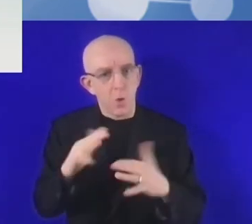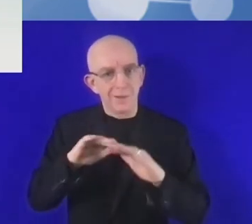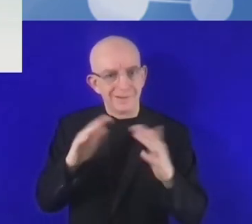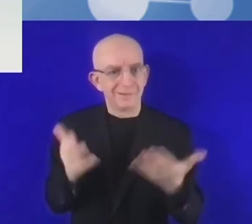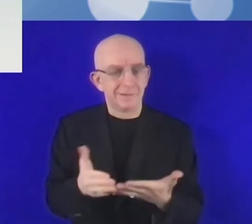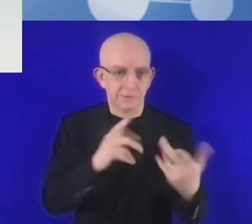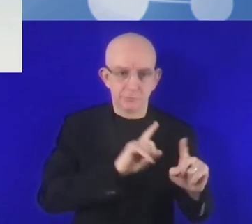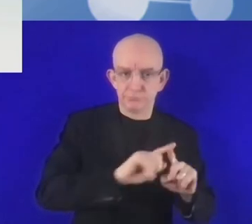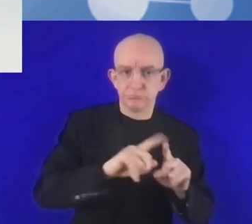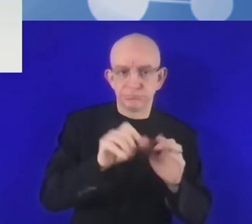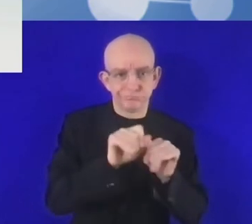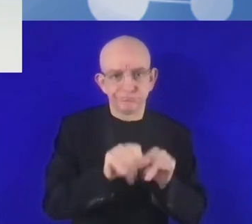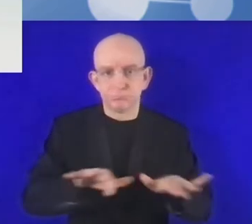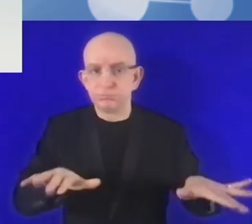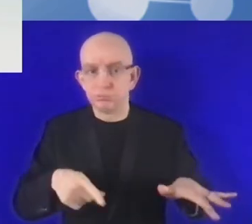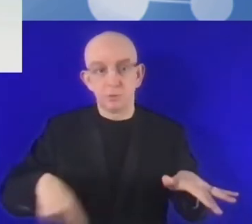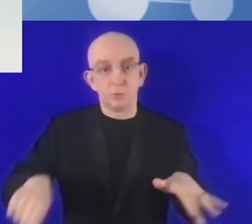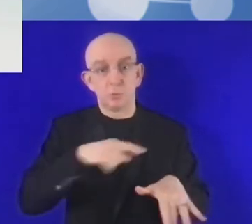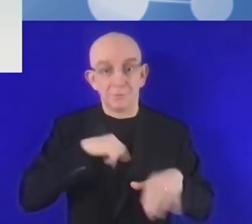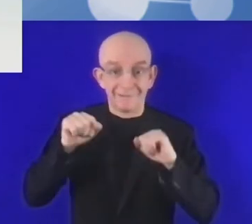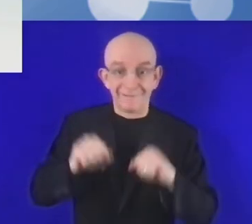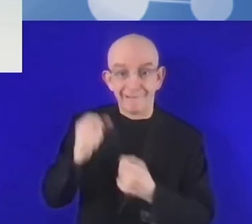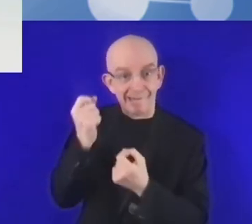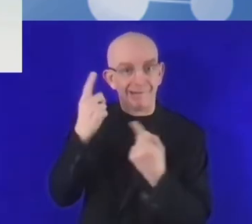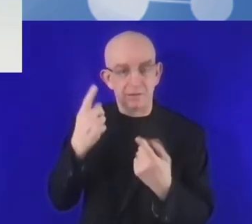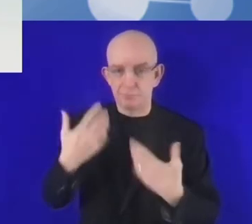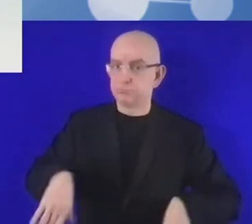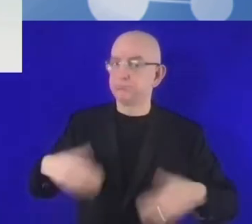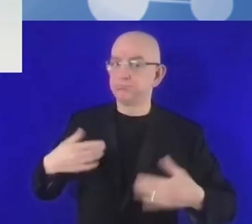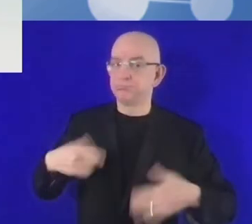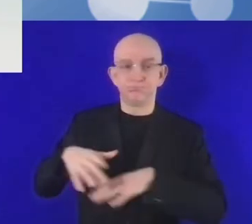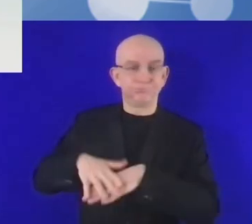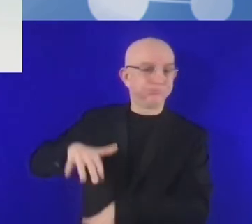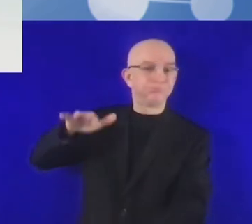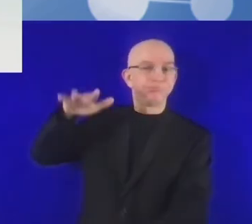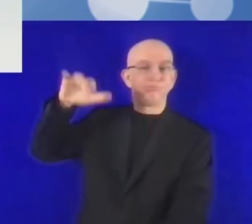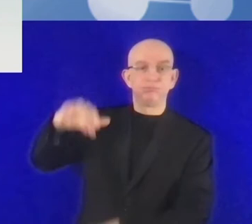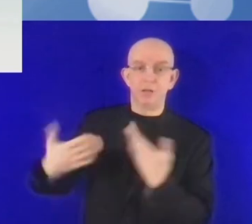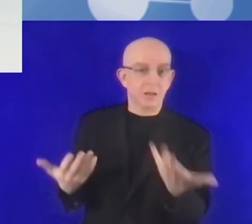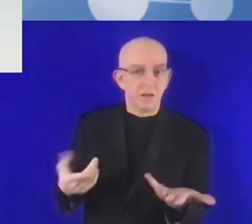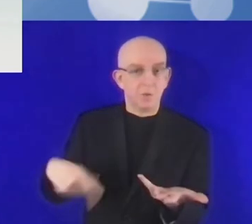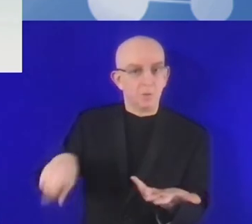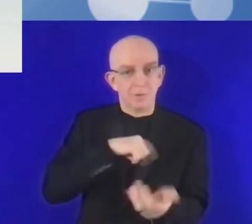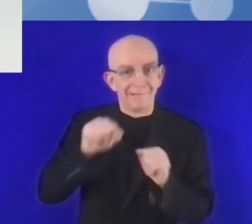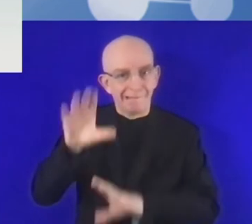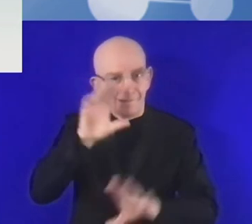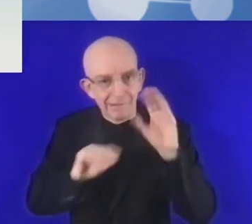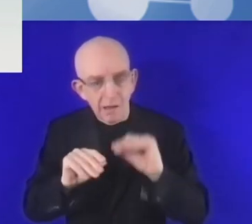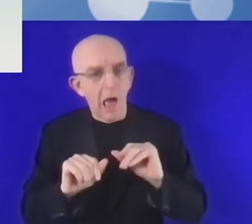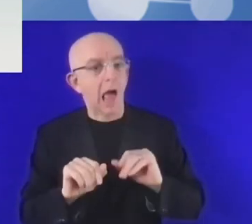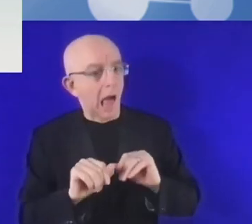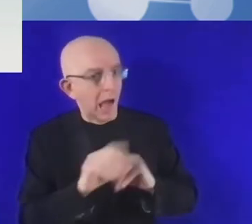porque asocia a representantes de diferentes sectores con diferentes conocimientos y permite un diálogo